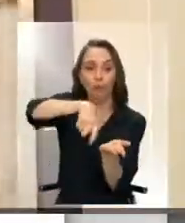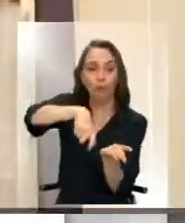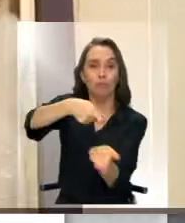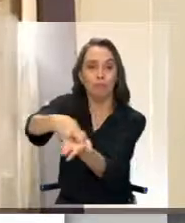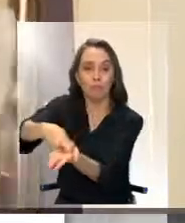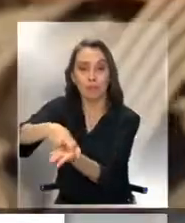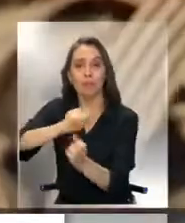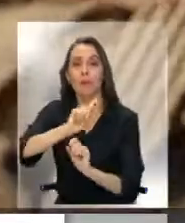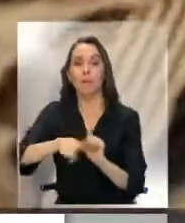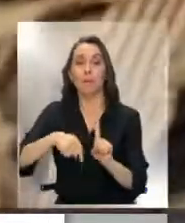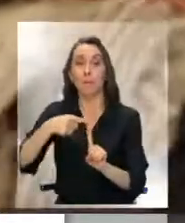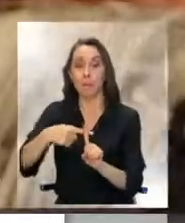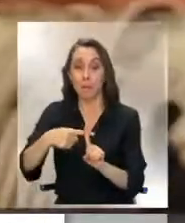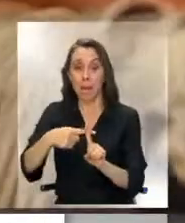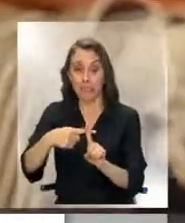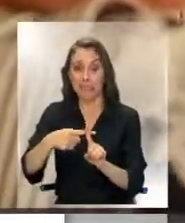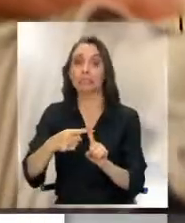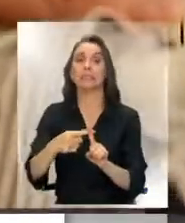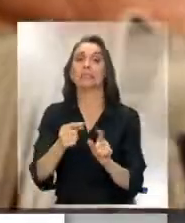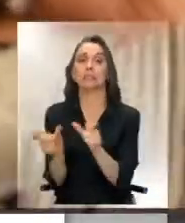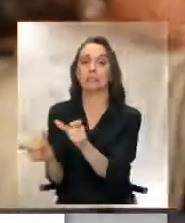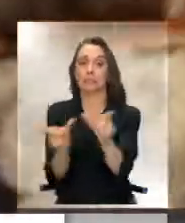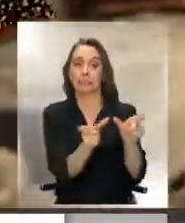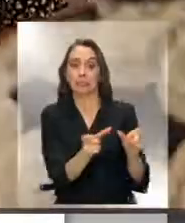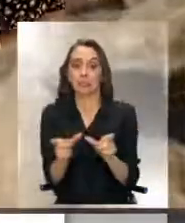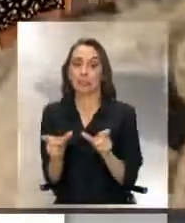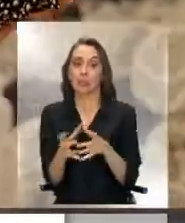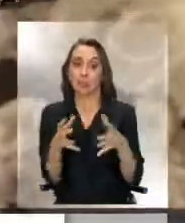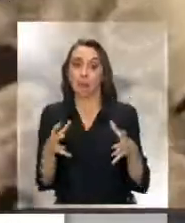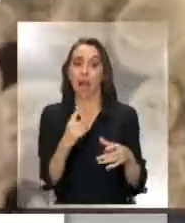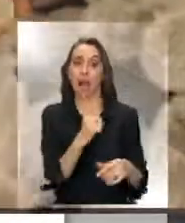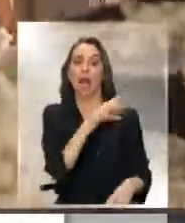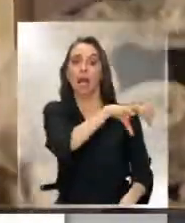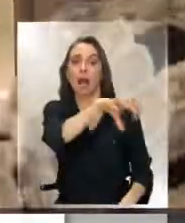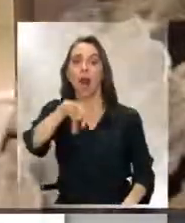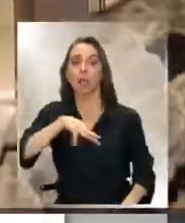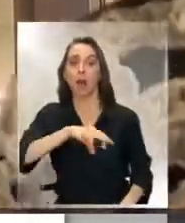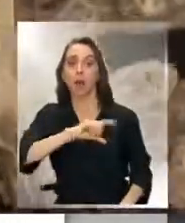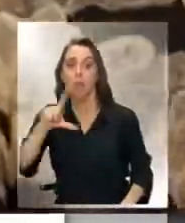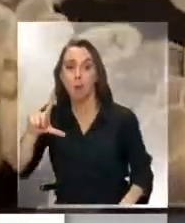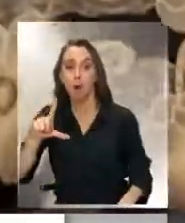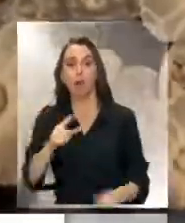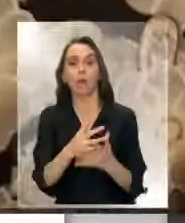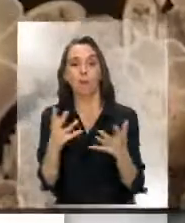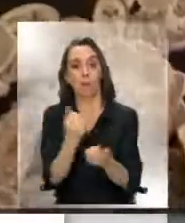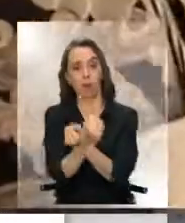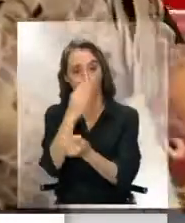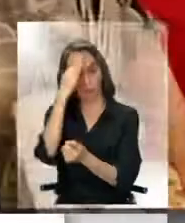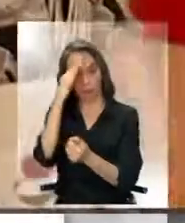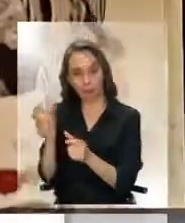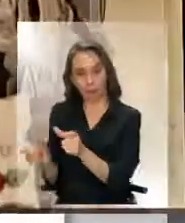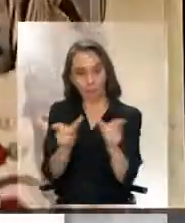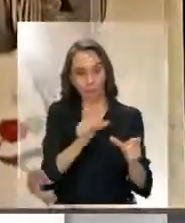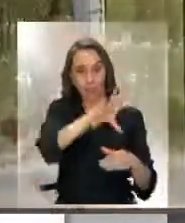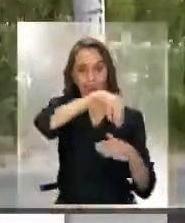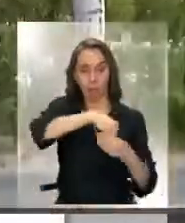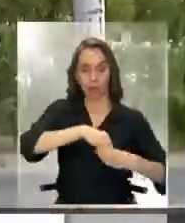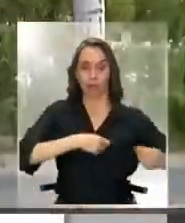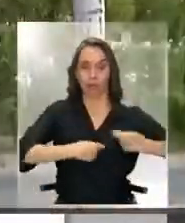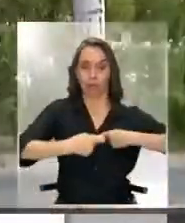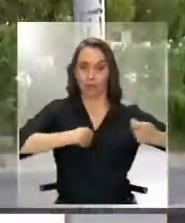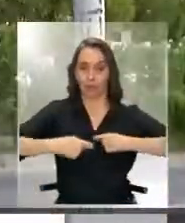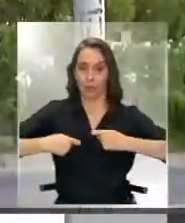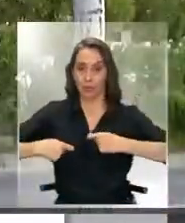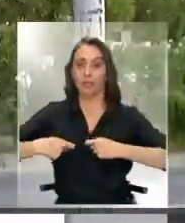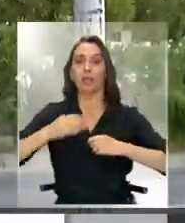Sumado a esto, habrá un refuerzo en la seguridad de cada mall. Hay mayores rondas de carabineros, no solamente en el interior de los centros comerciales, sino también